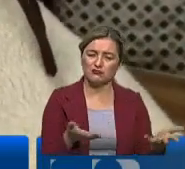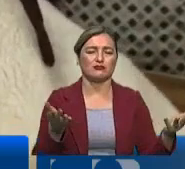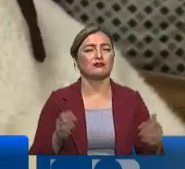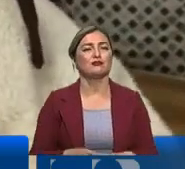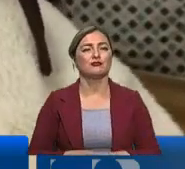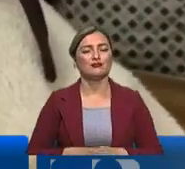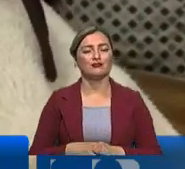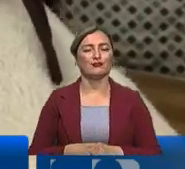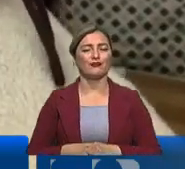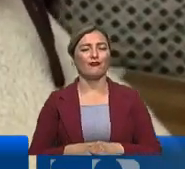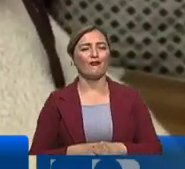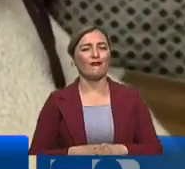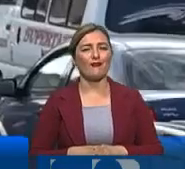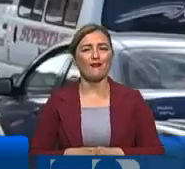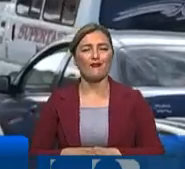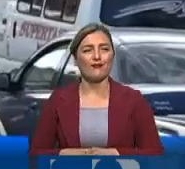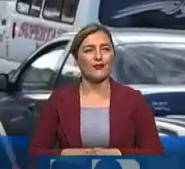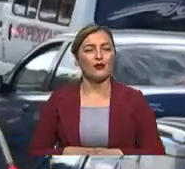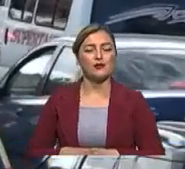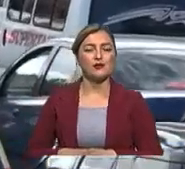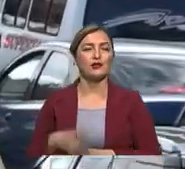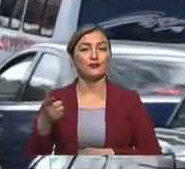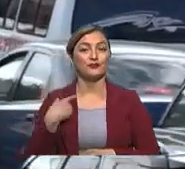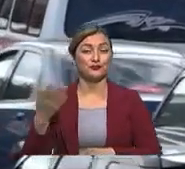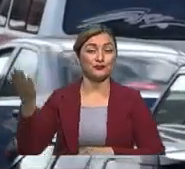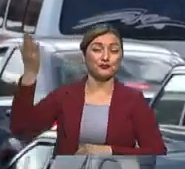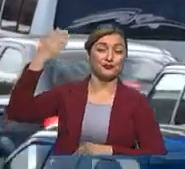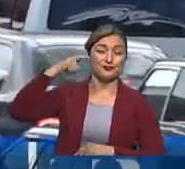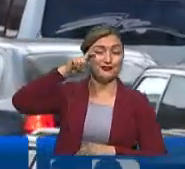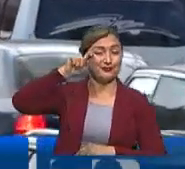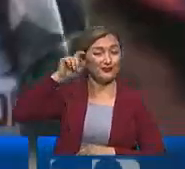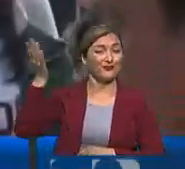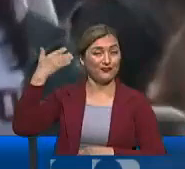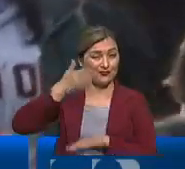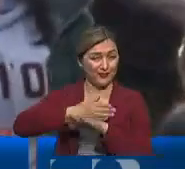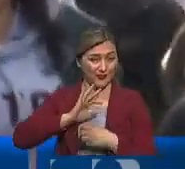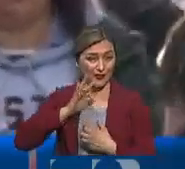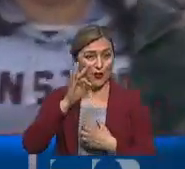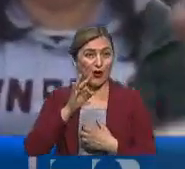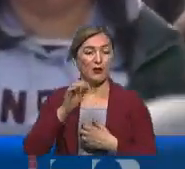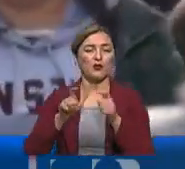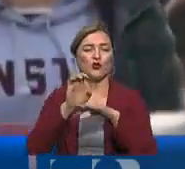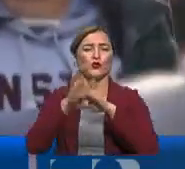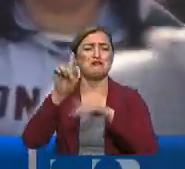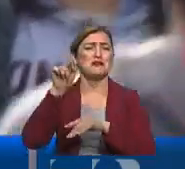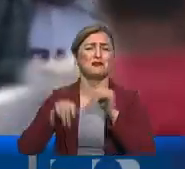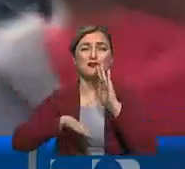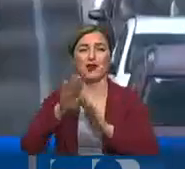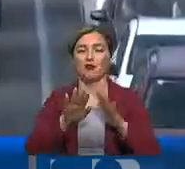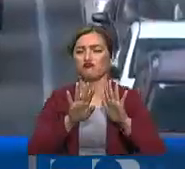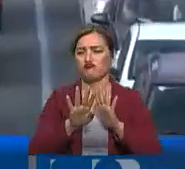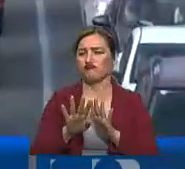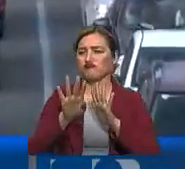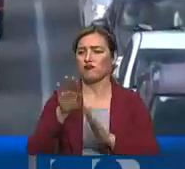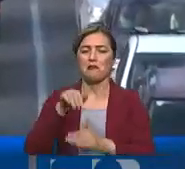la vuelta, porque si se va para Colombia no regresa. Muestra de ello son estas imágenes antes de la pandemia, cuando miles de ecuatorianos cruzaban